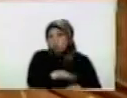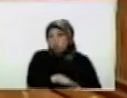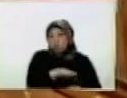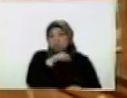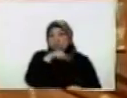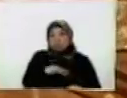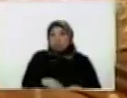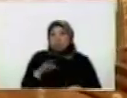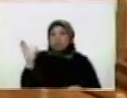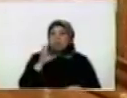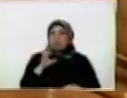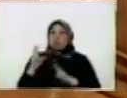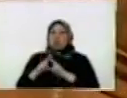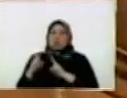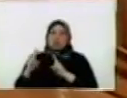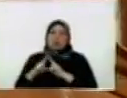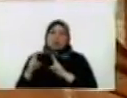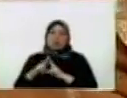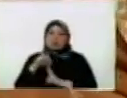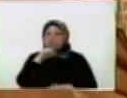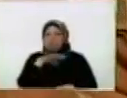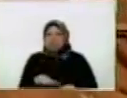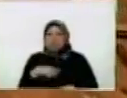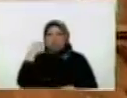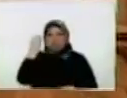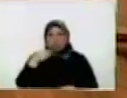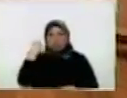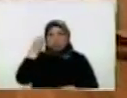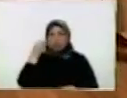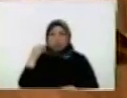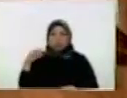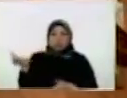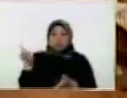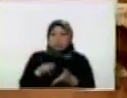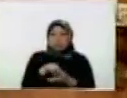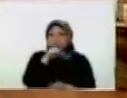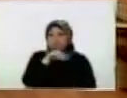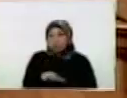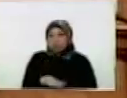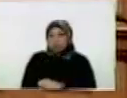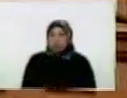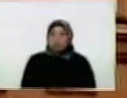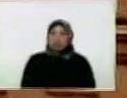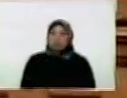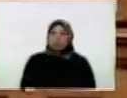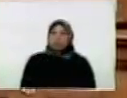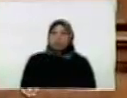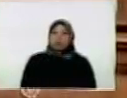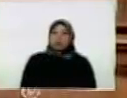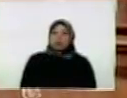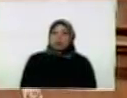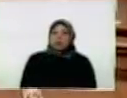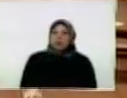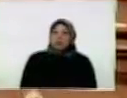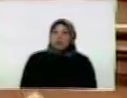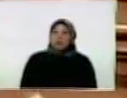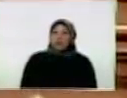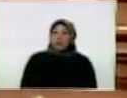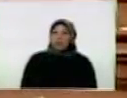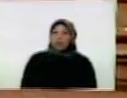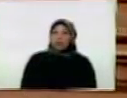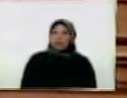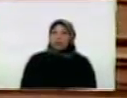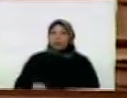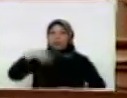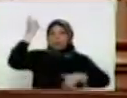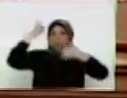Sé que todos conocemos esta historia y que hemos reflexionado muchas veces sobre esto. El comandante Chávez, en ese